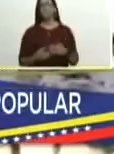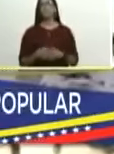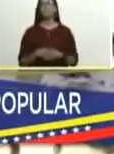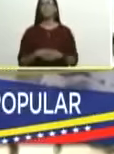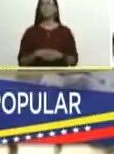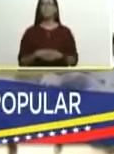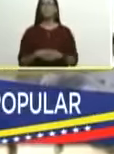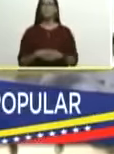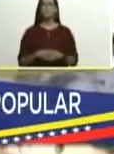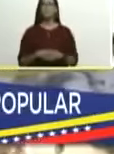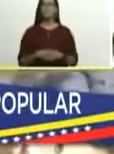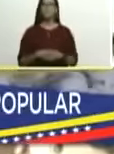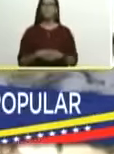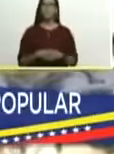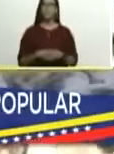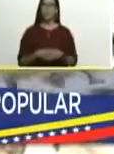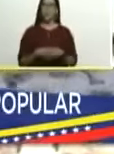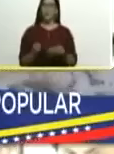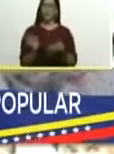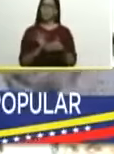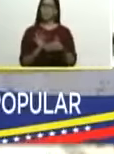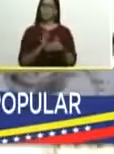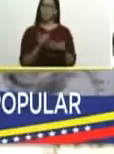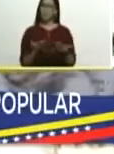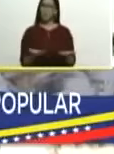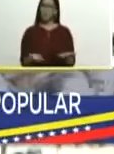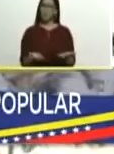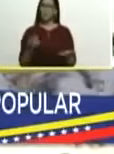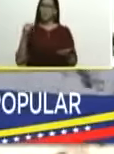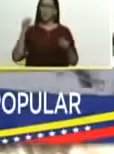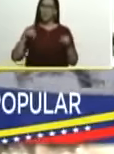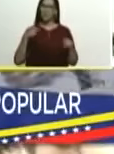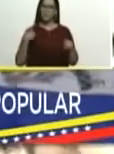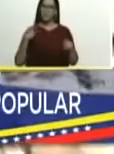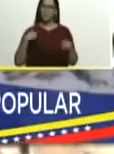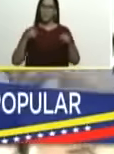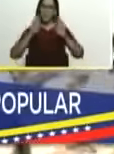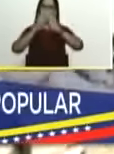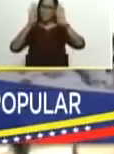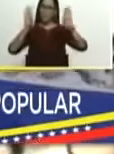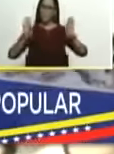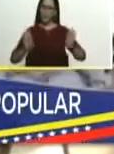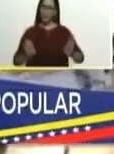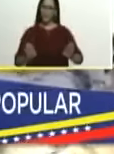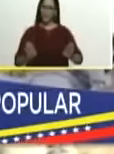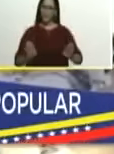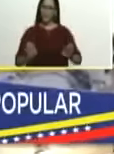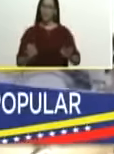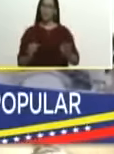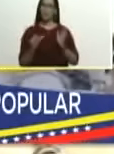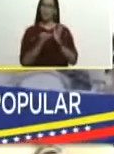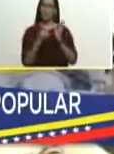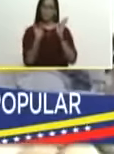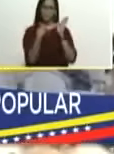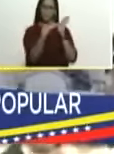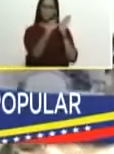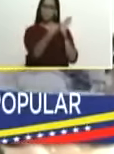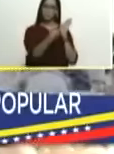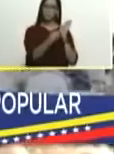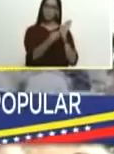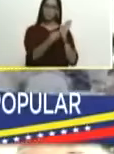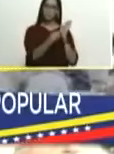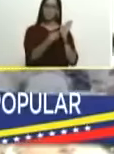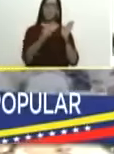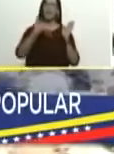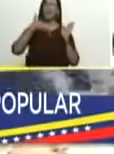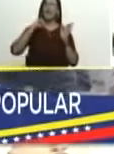en función a eso, aquí tenemos un mapa donde nos indica que hay